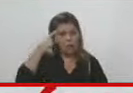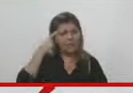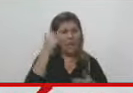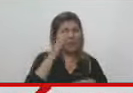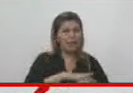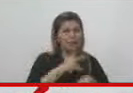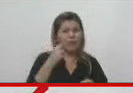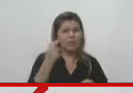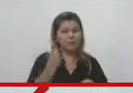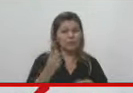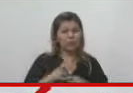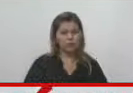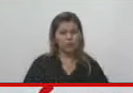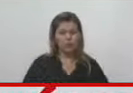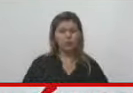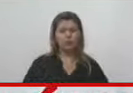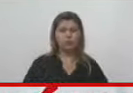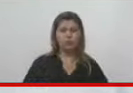20.